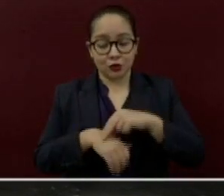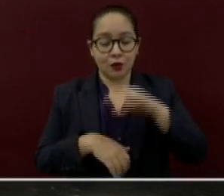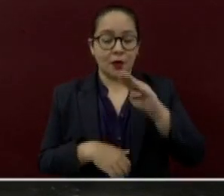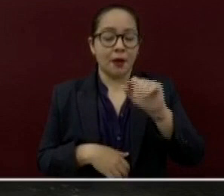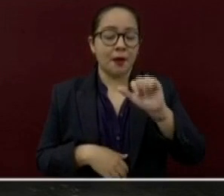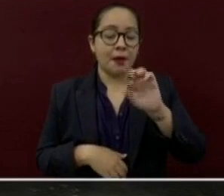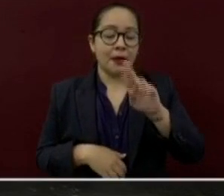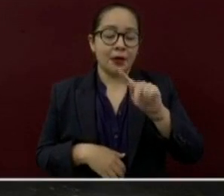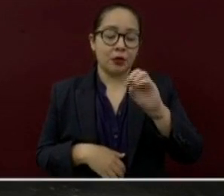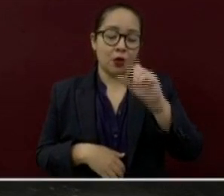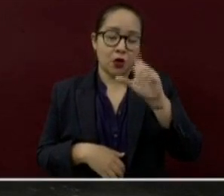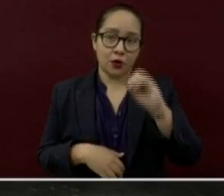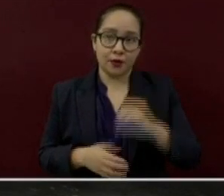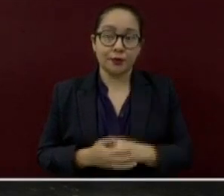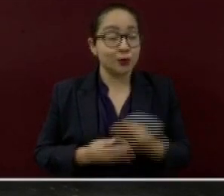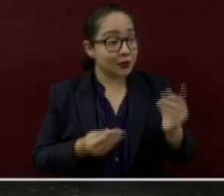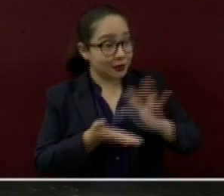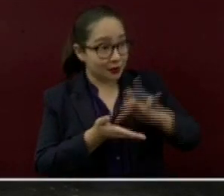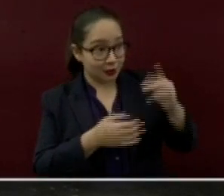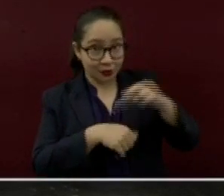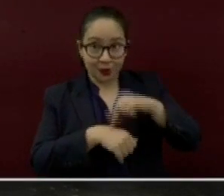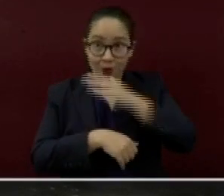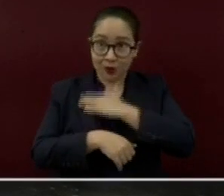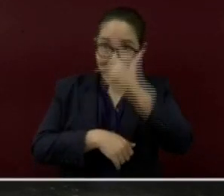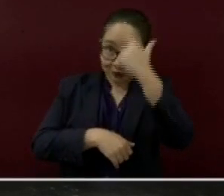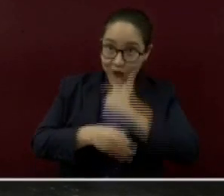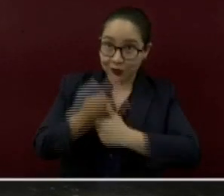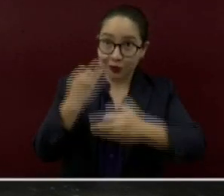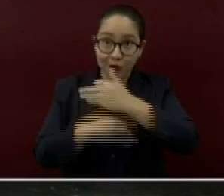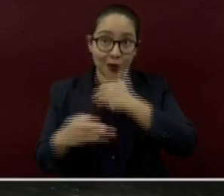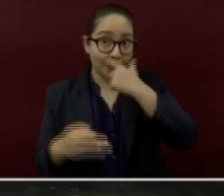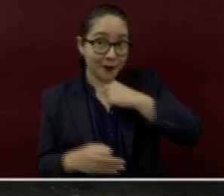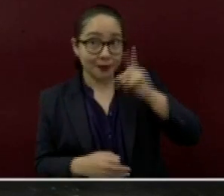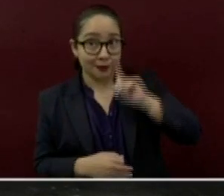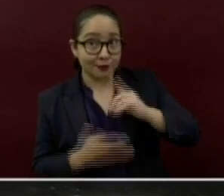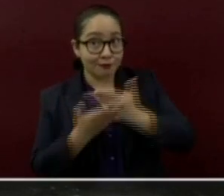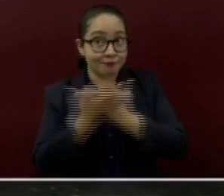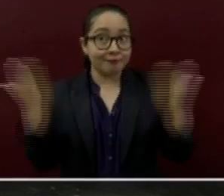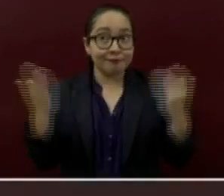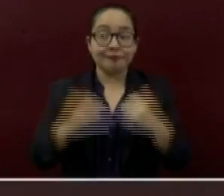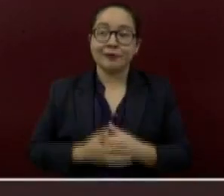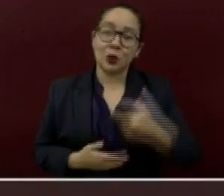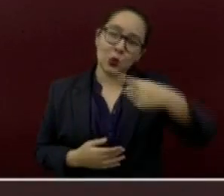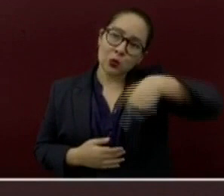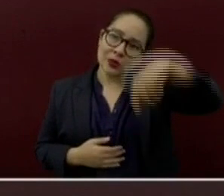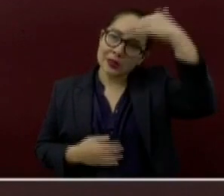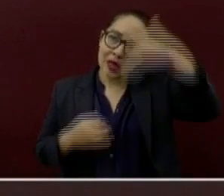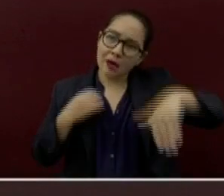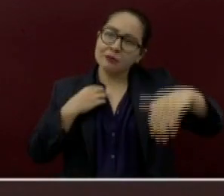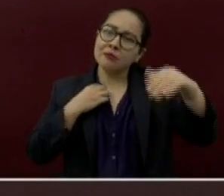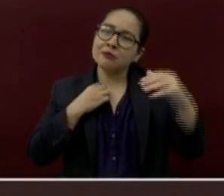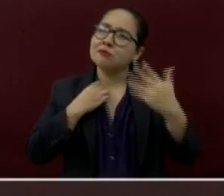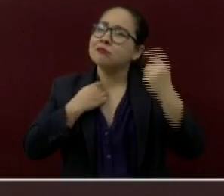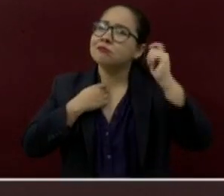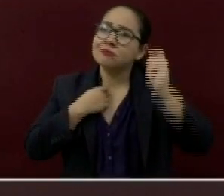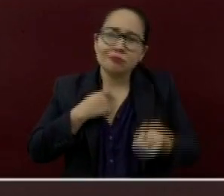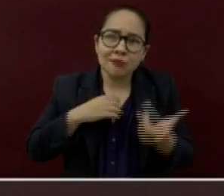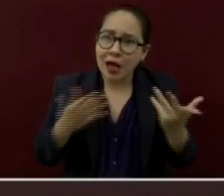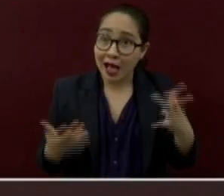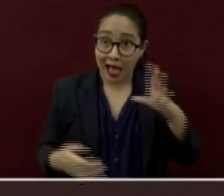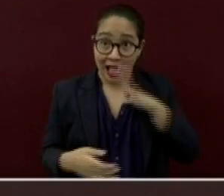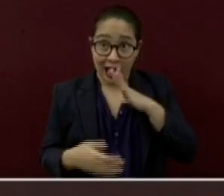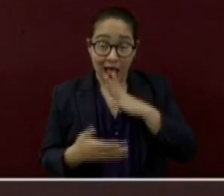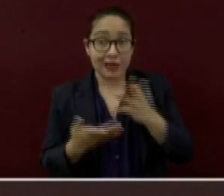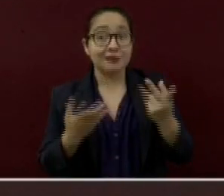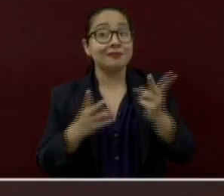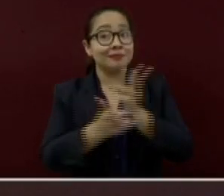muchas gracias doctora buenas noches a todas y todos como sabemos ya nos encontramos en